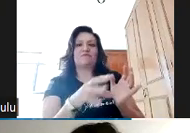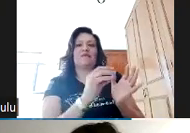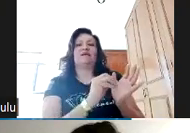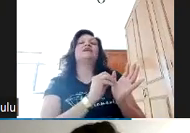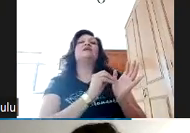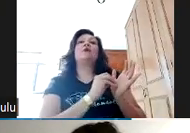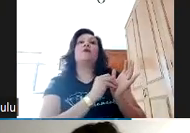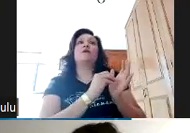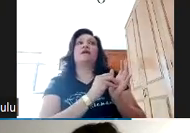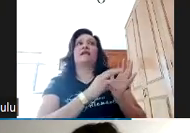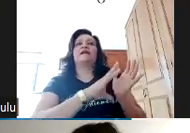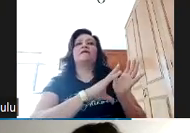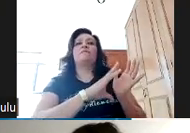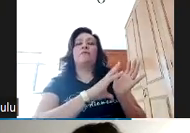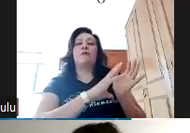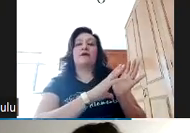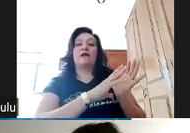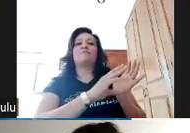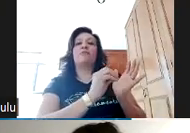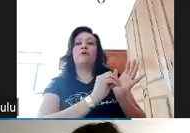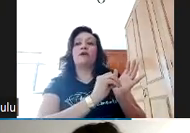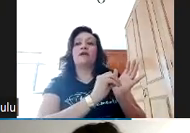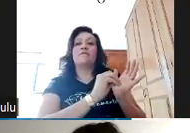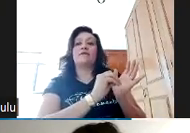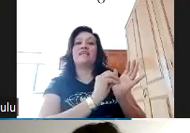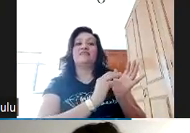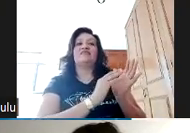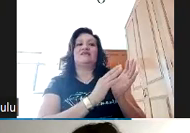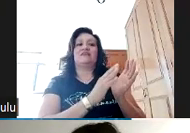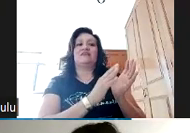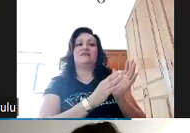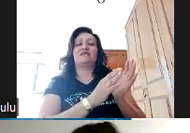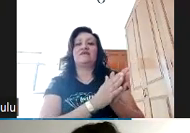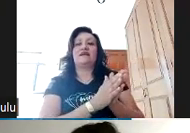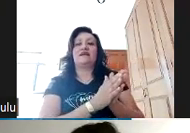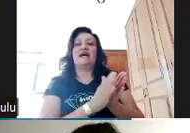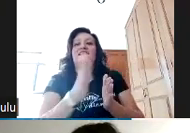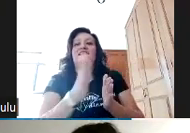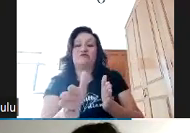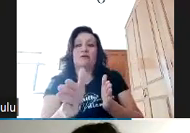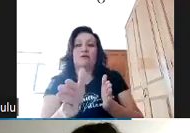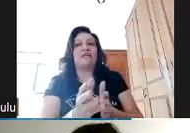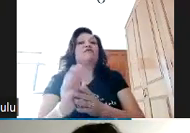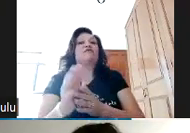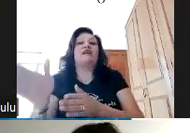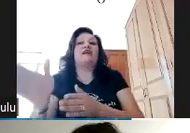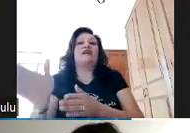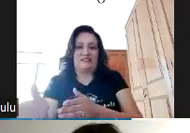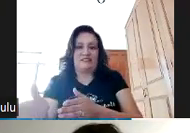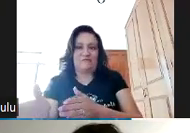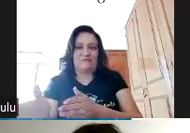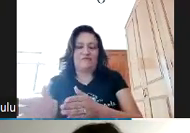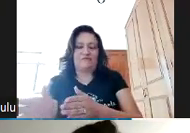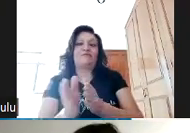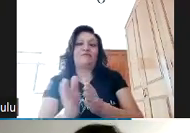Ajá cómo guiar por qué Porque él le tienes que decir sabes qué hace esto y él lo